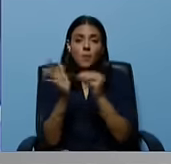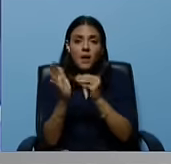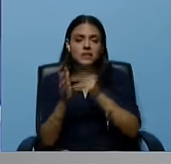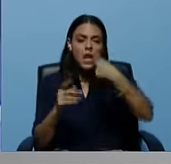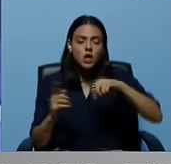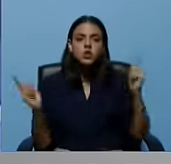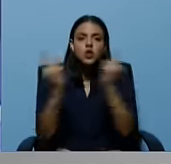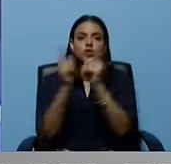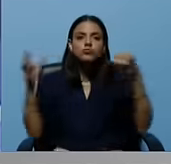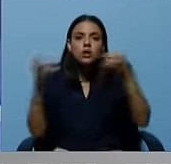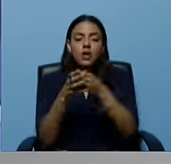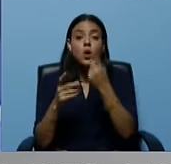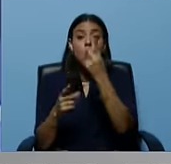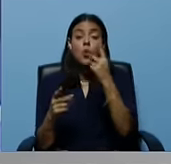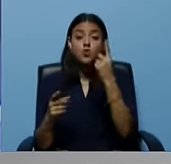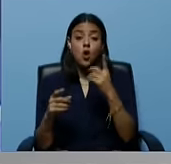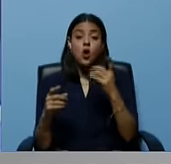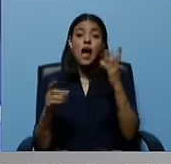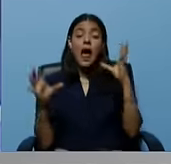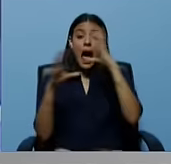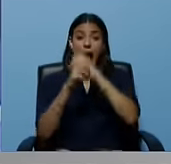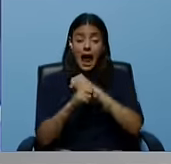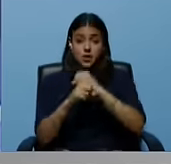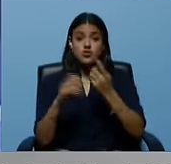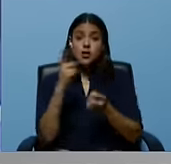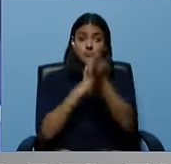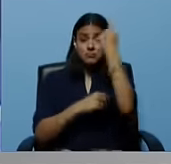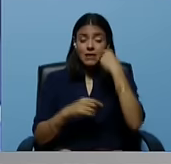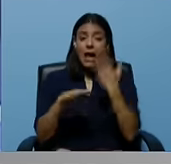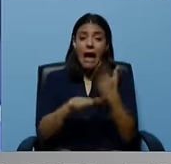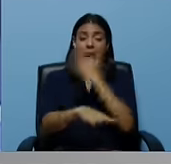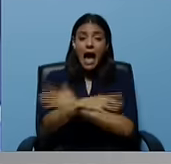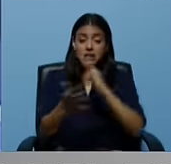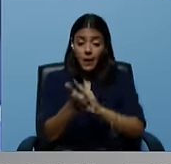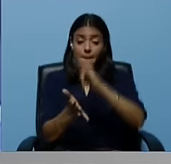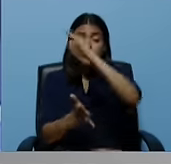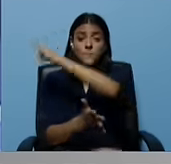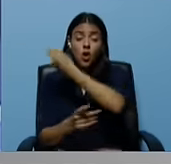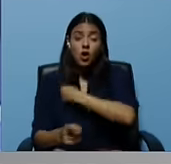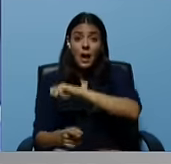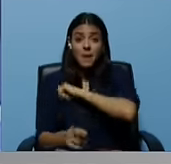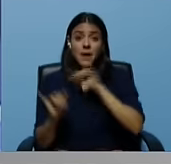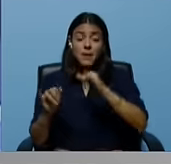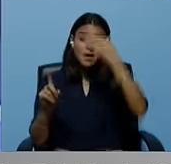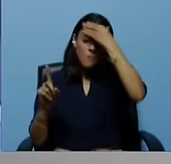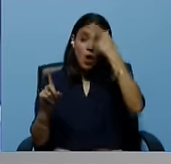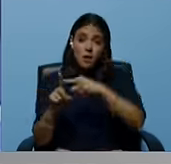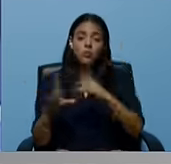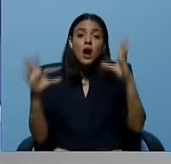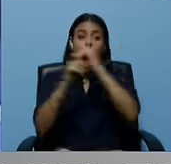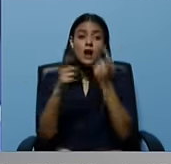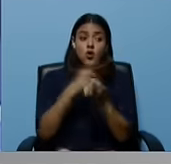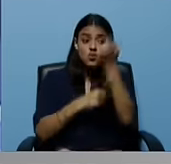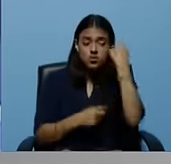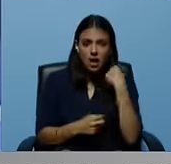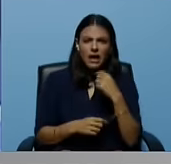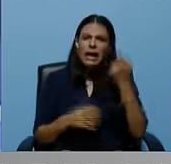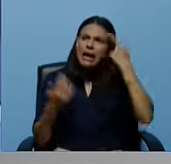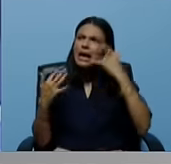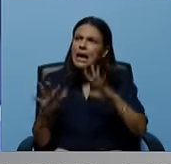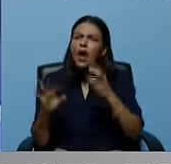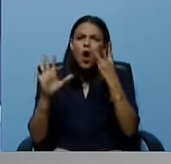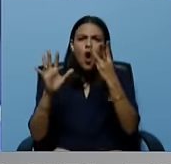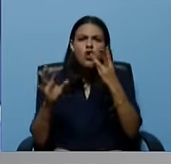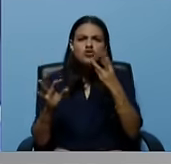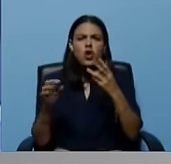encuentros. Uno la noche antes de que abandonara el país el señor González Urrutia, que creo que fue el día 8 de